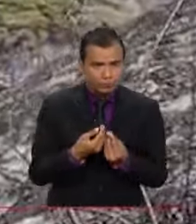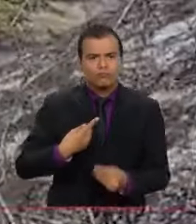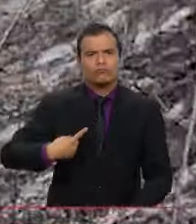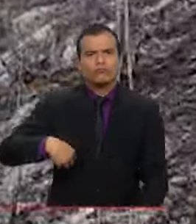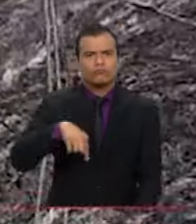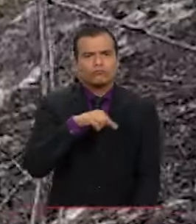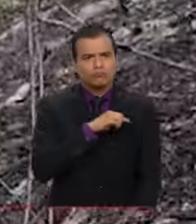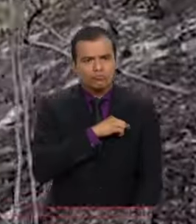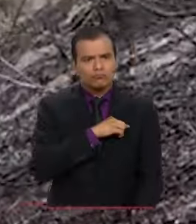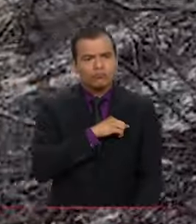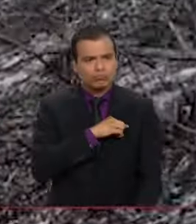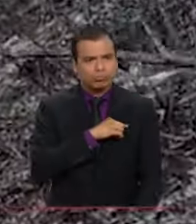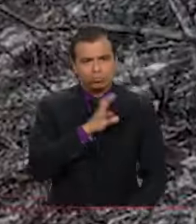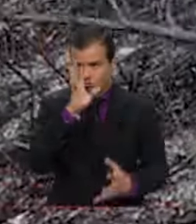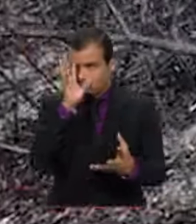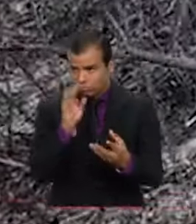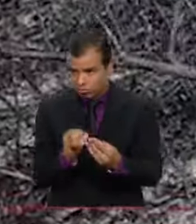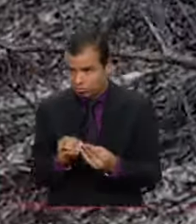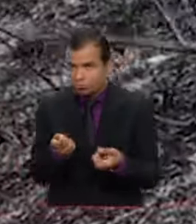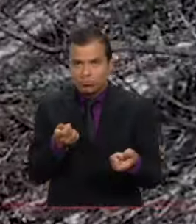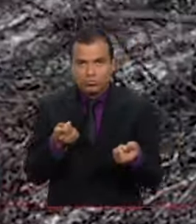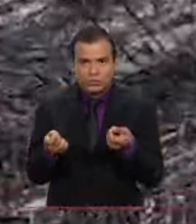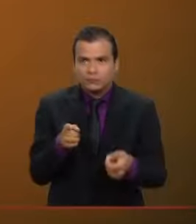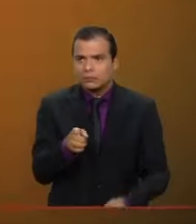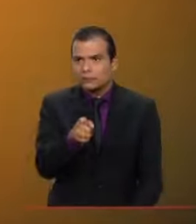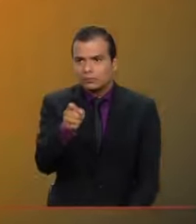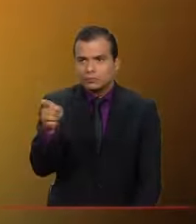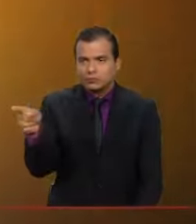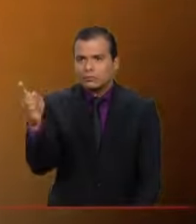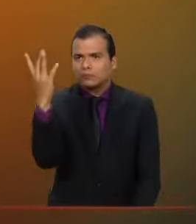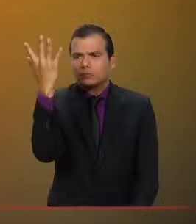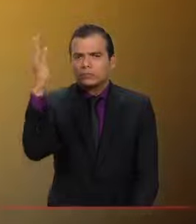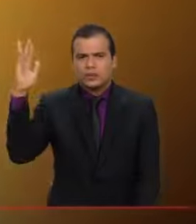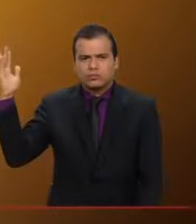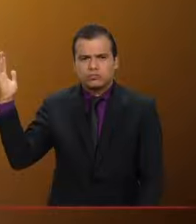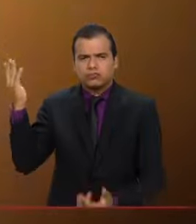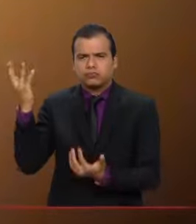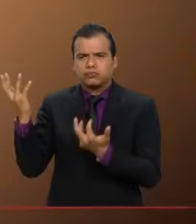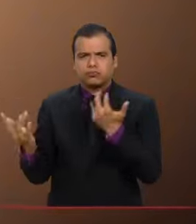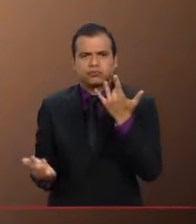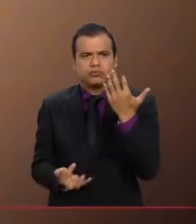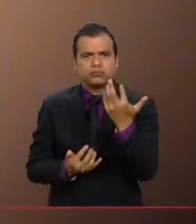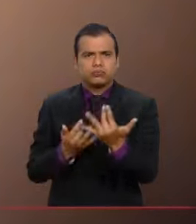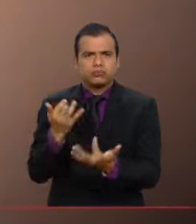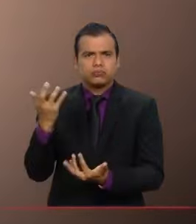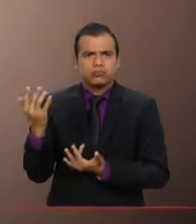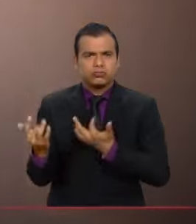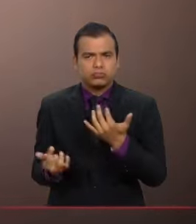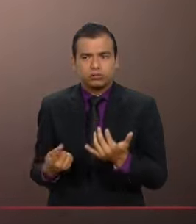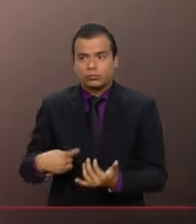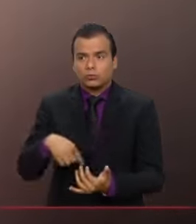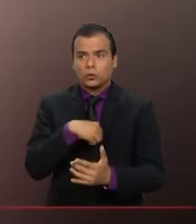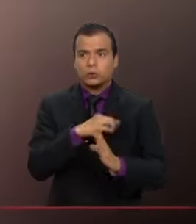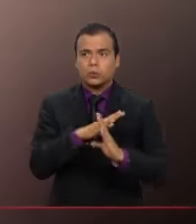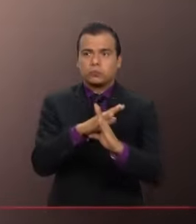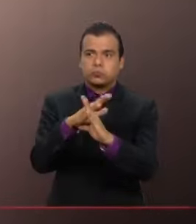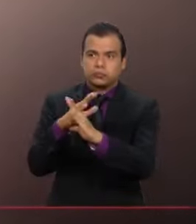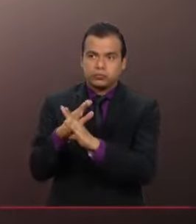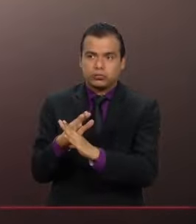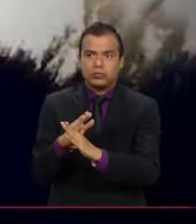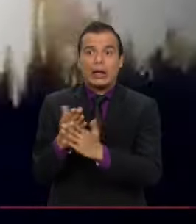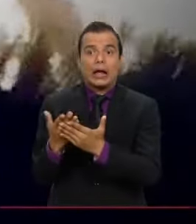hacer unas barreras cortafuego que, por ejemplo, el día miércoles evitaron que el fuego llegara hasta